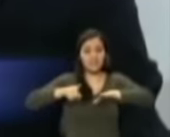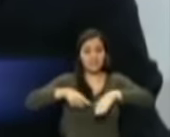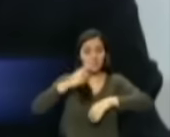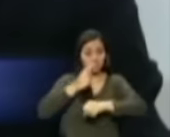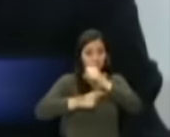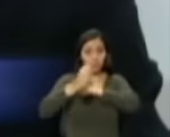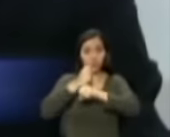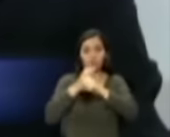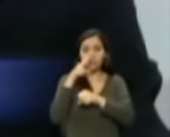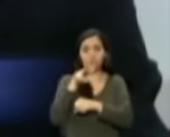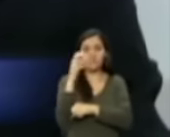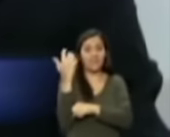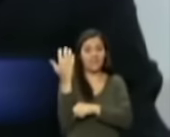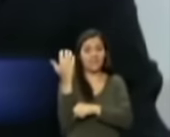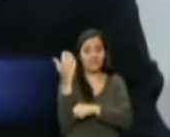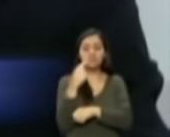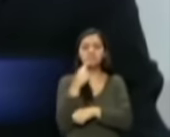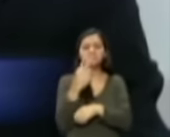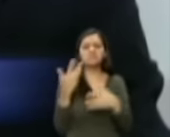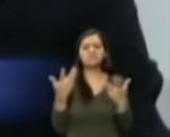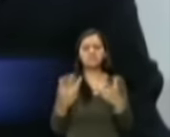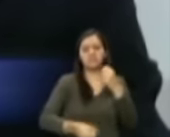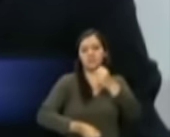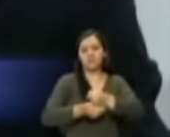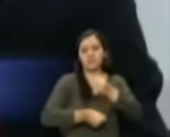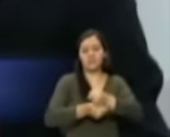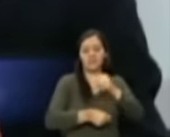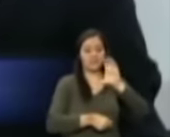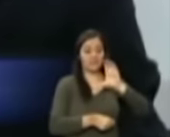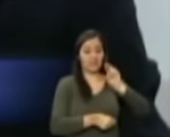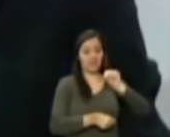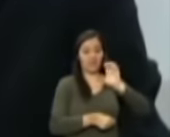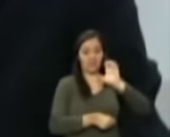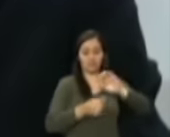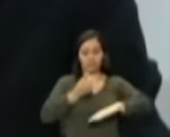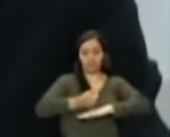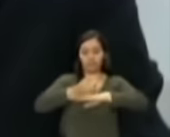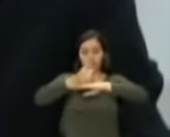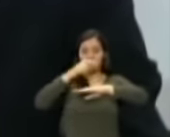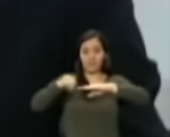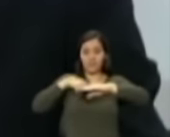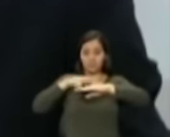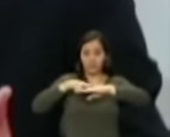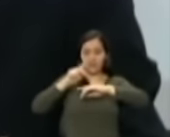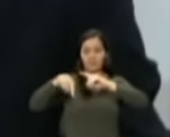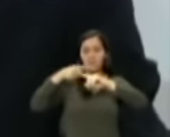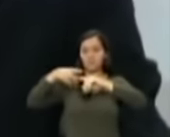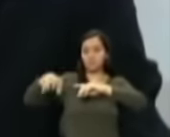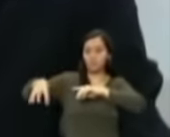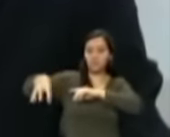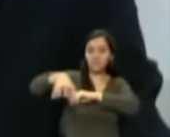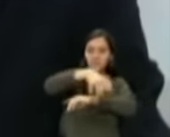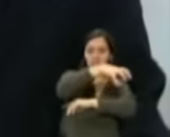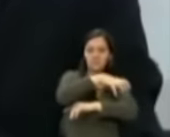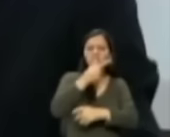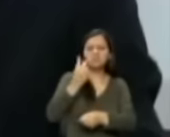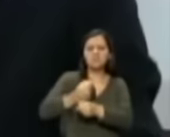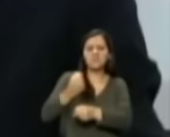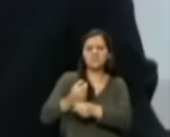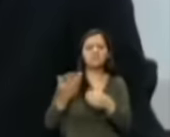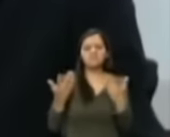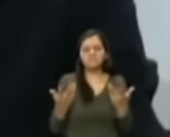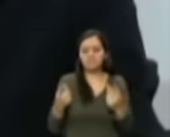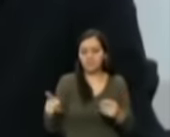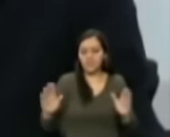pasado, el Consejo Electoral está trabajando con las delegaciones provinciales del Consejo Electoral, levantando todos los insumos para estar